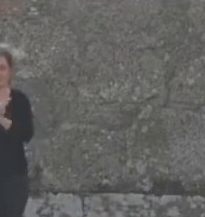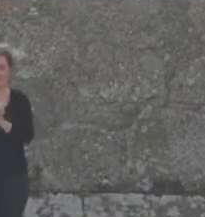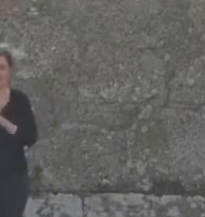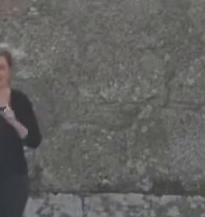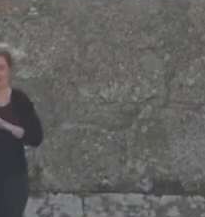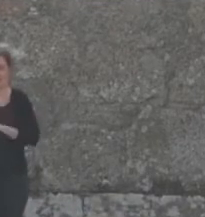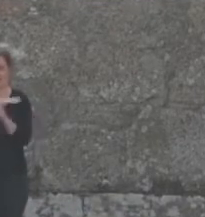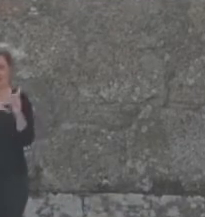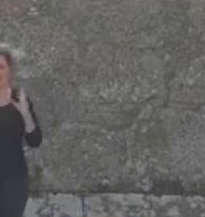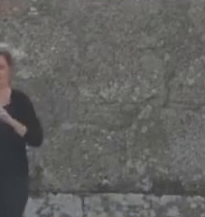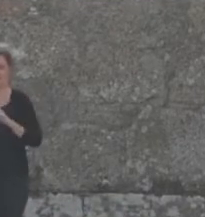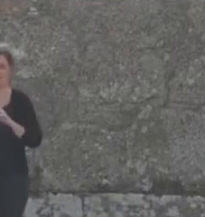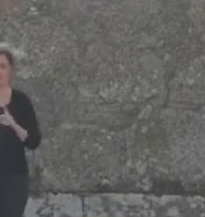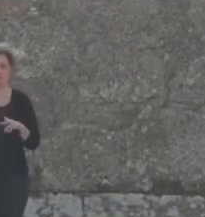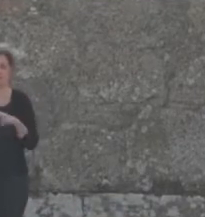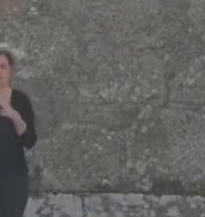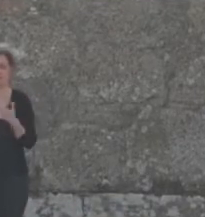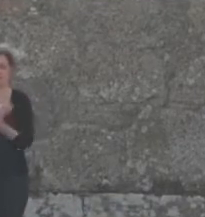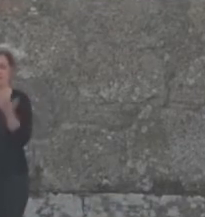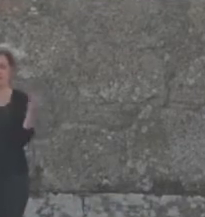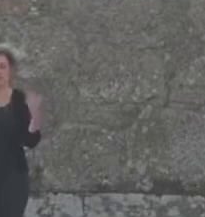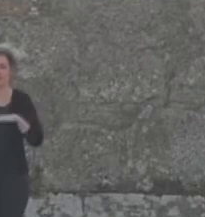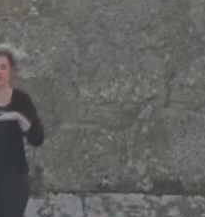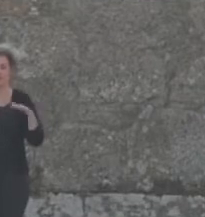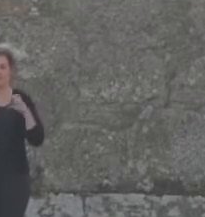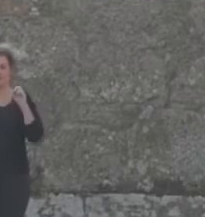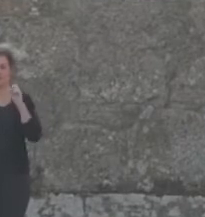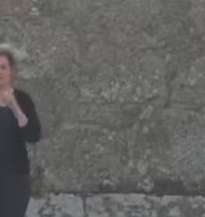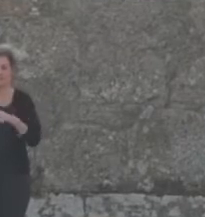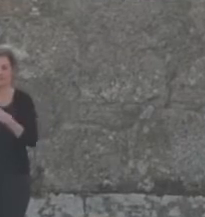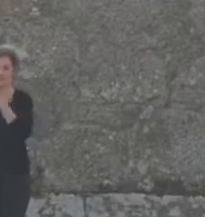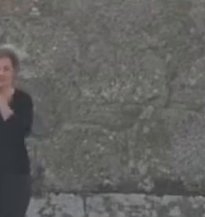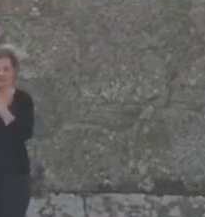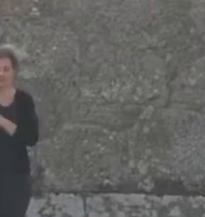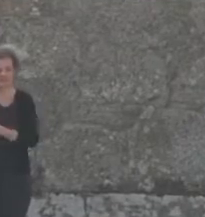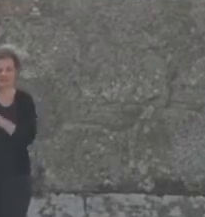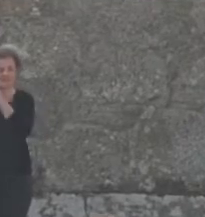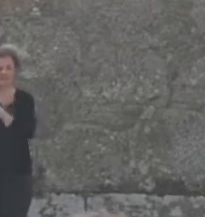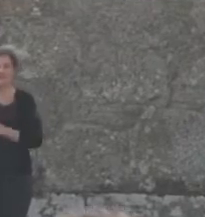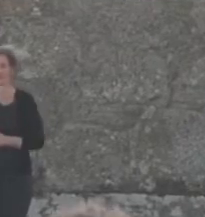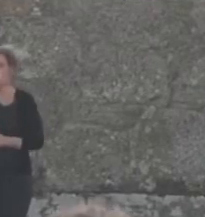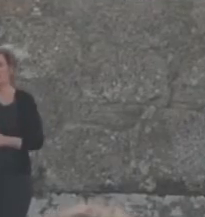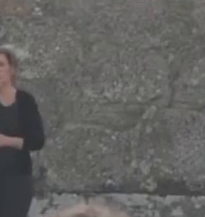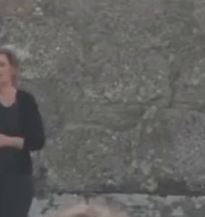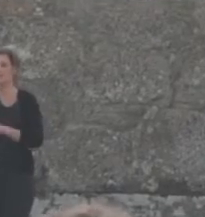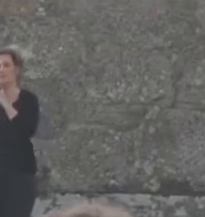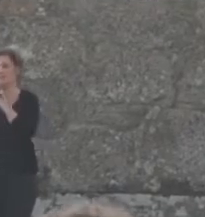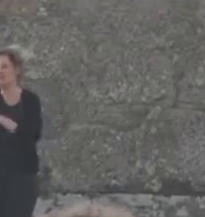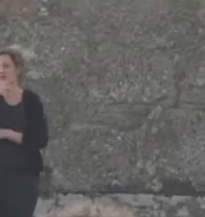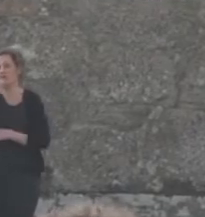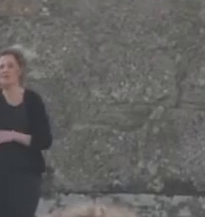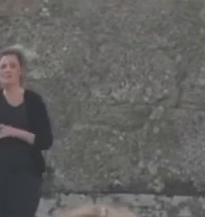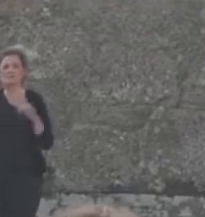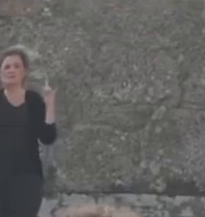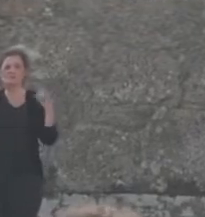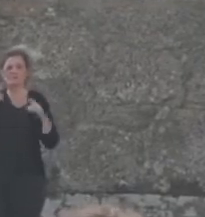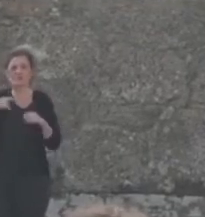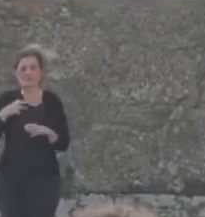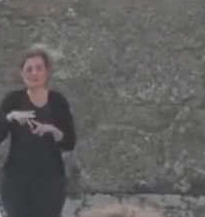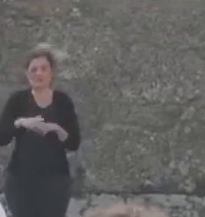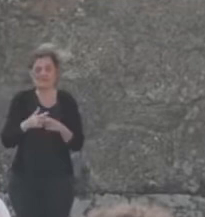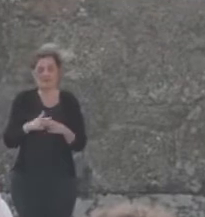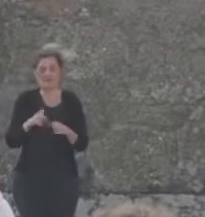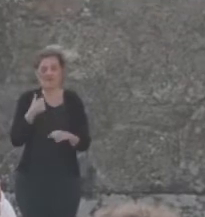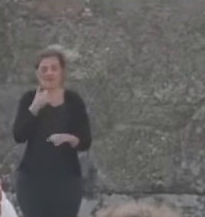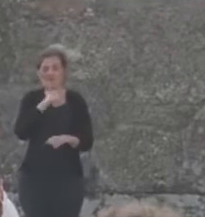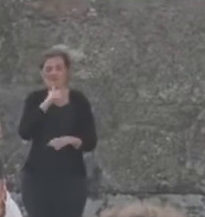toda a sociedade arredor dunha dinámica sin pasado. Recordo que meu pai era músico, tiña un taller de zapatería